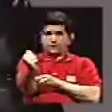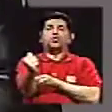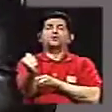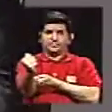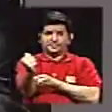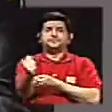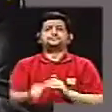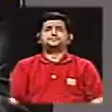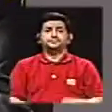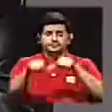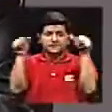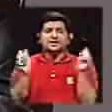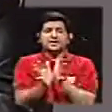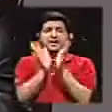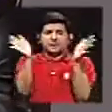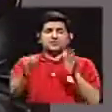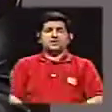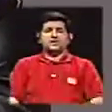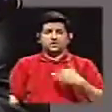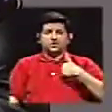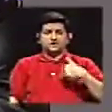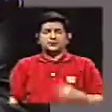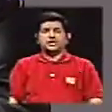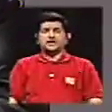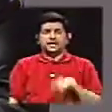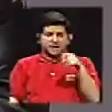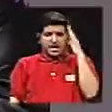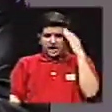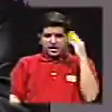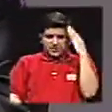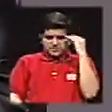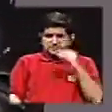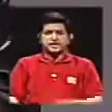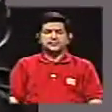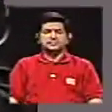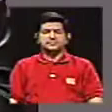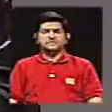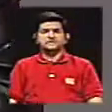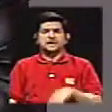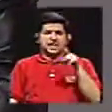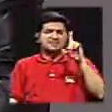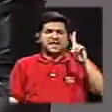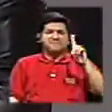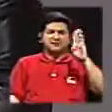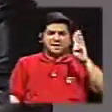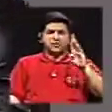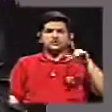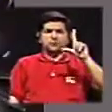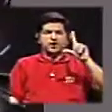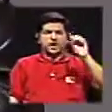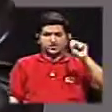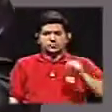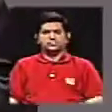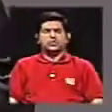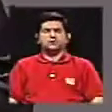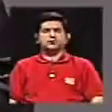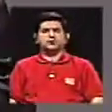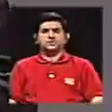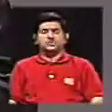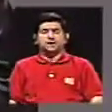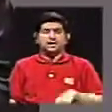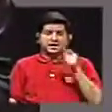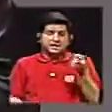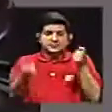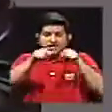en el sector público y un bagaje en el sector público, como Alejandro Soto, como David Barbosa, como la señora Verdugo,